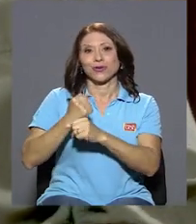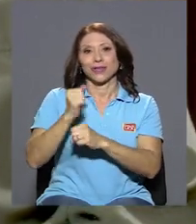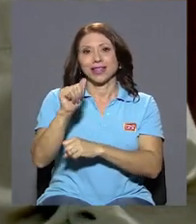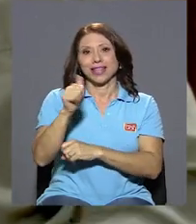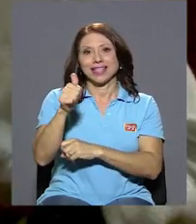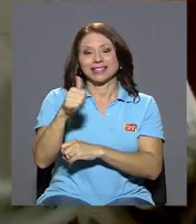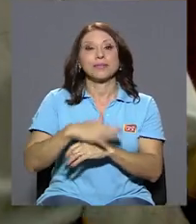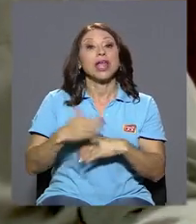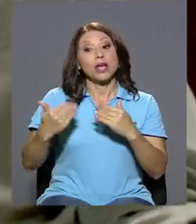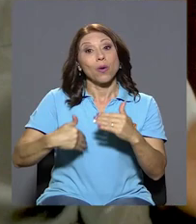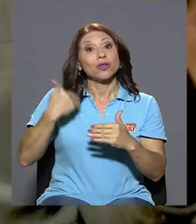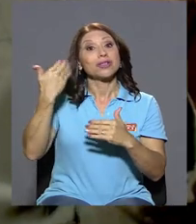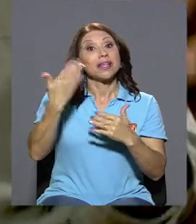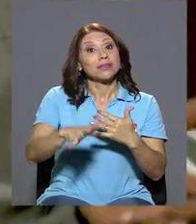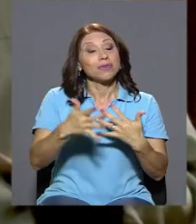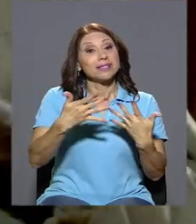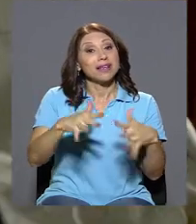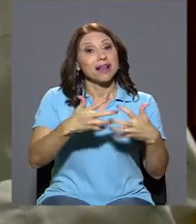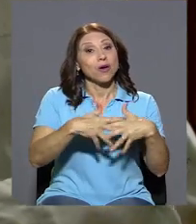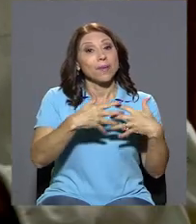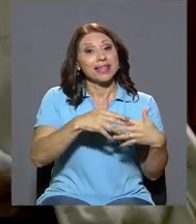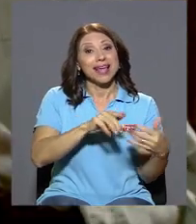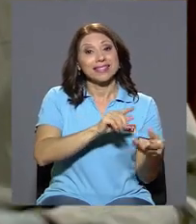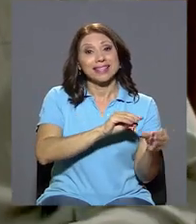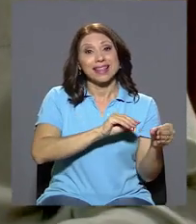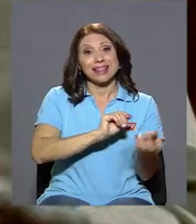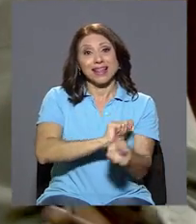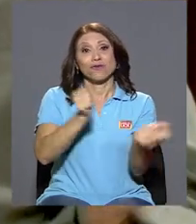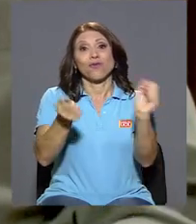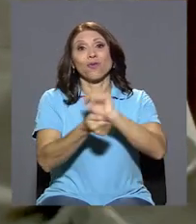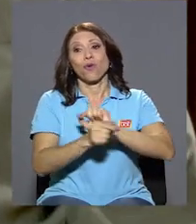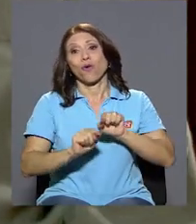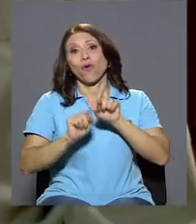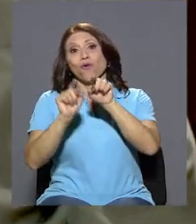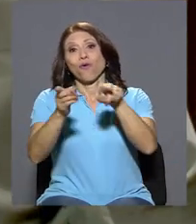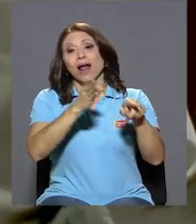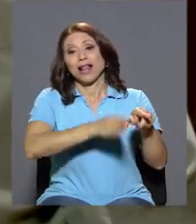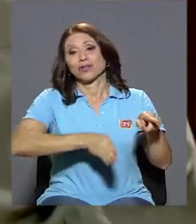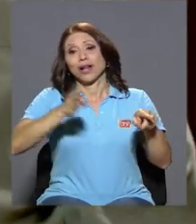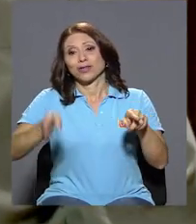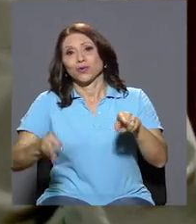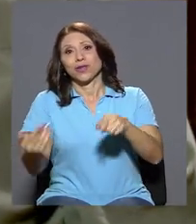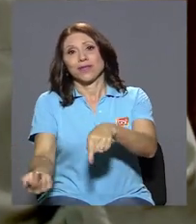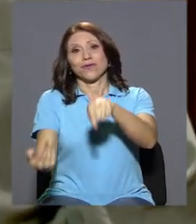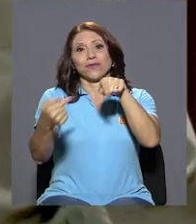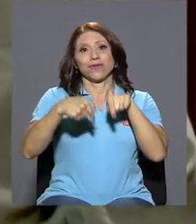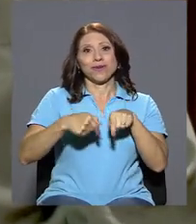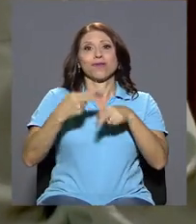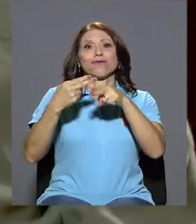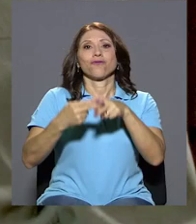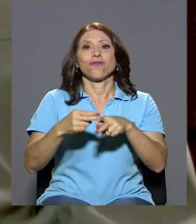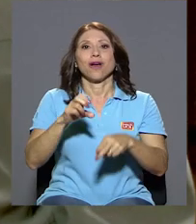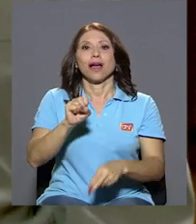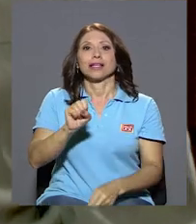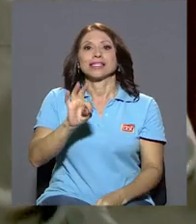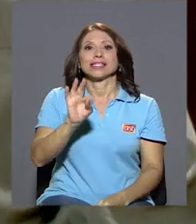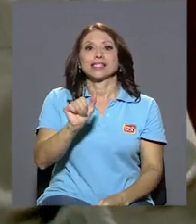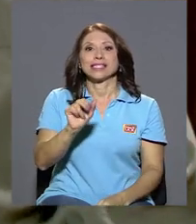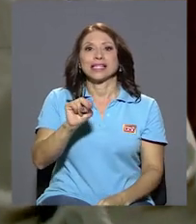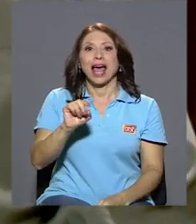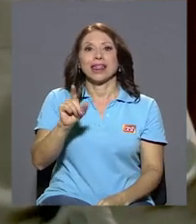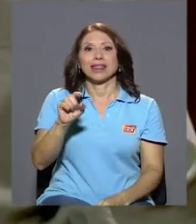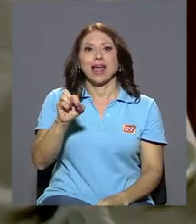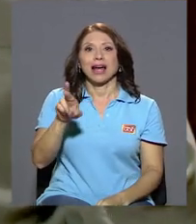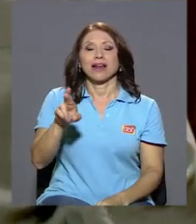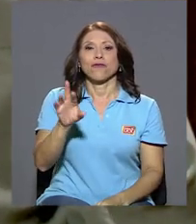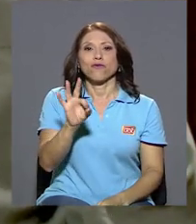buena que se fue a la zona sur y regresó fue la estándar el pepsi siguió habiendo movimientos es muy interesante porque